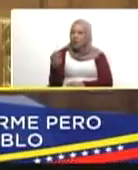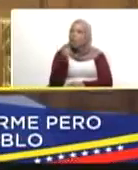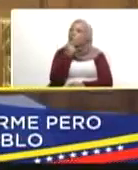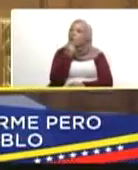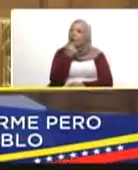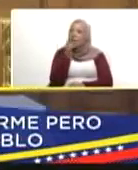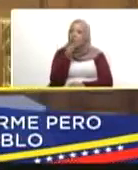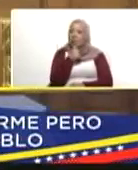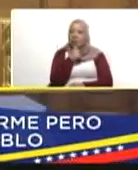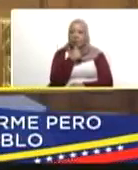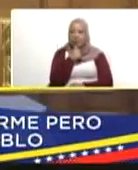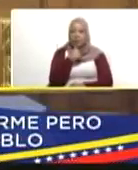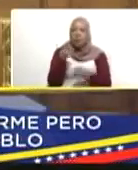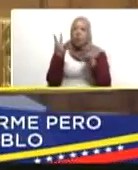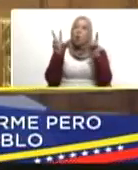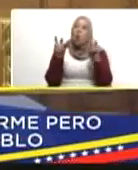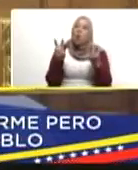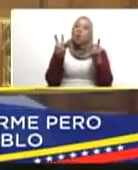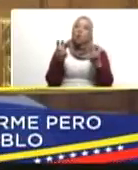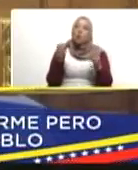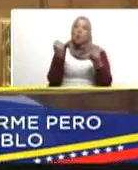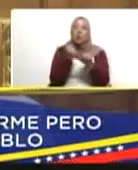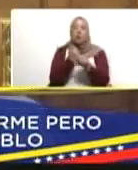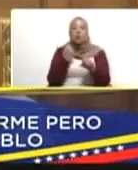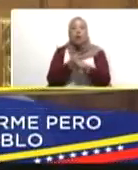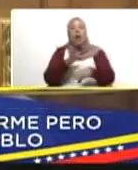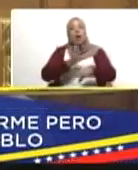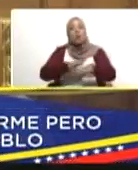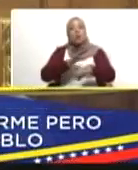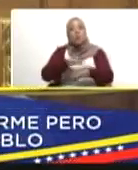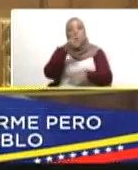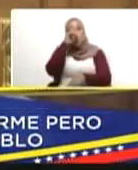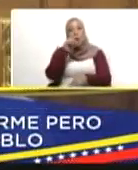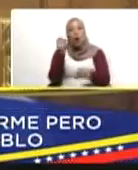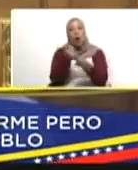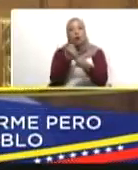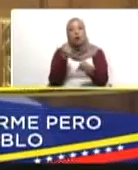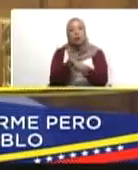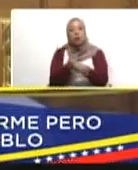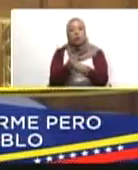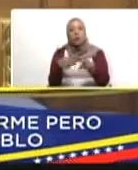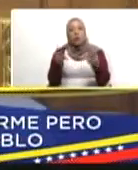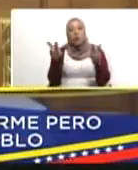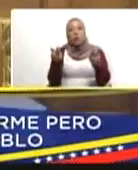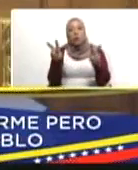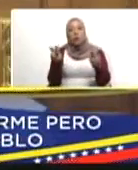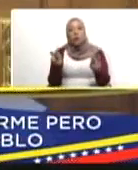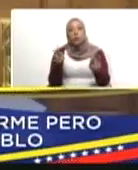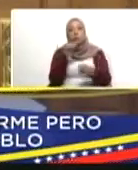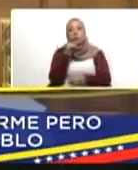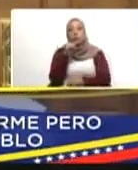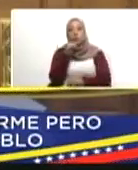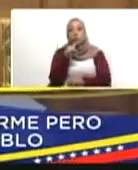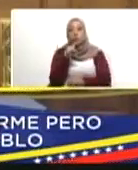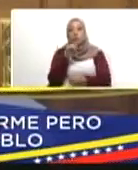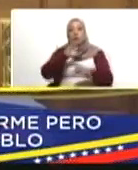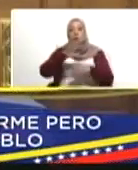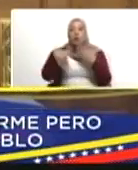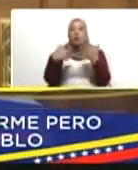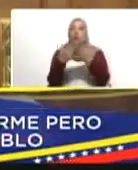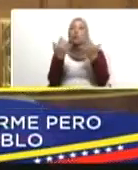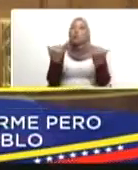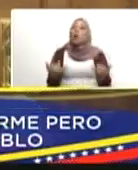venezolano una nueva época que ya avisor estábamos una nueva época de transición